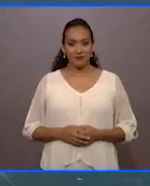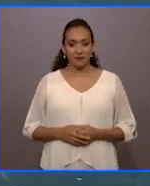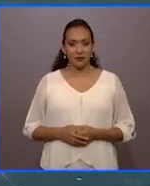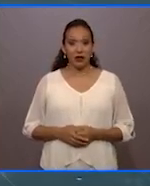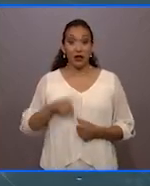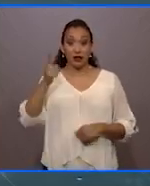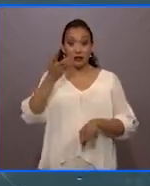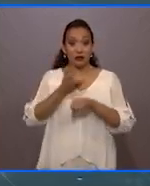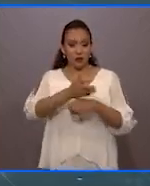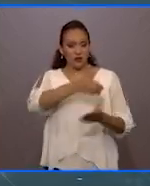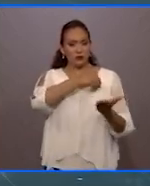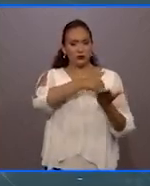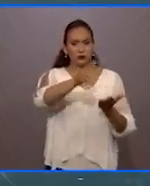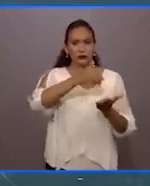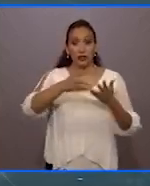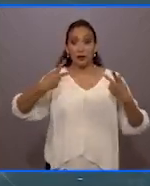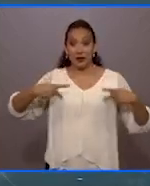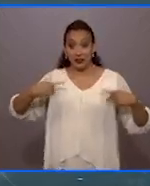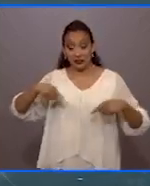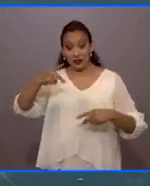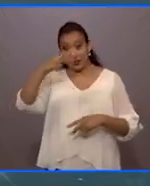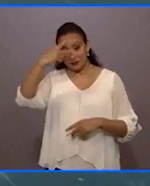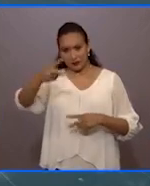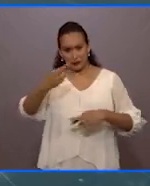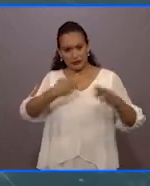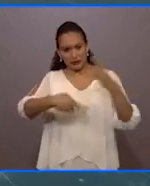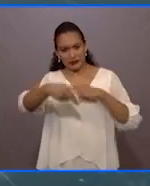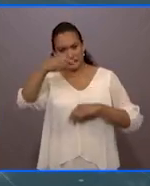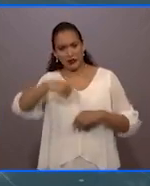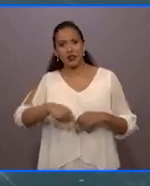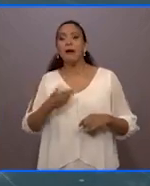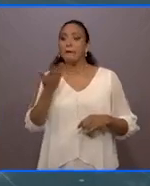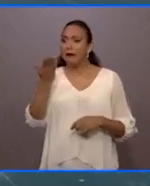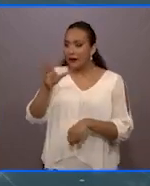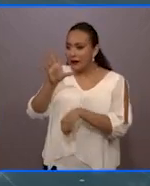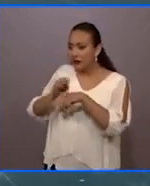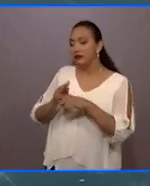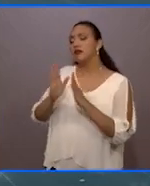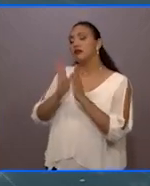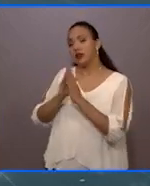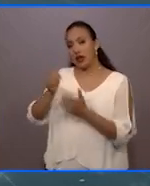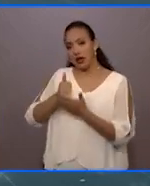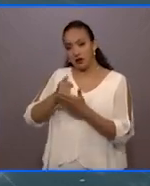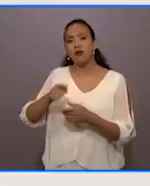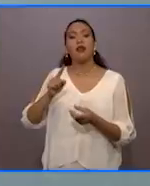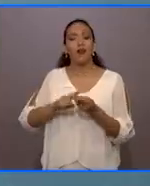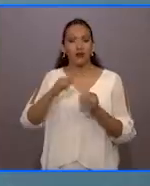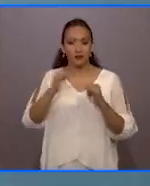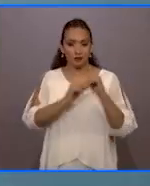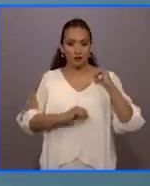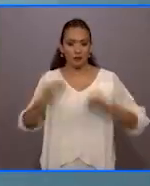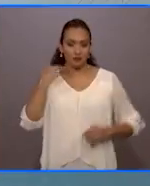Deportaciones masivas han multiplicado solicitudes de asistencia de migrantes ante la Defensoría Pública Federal.